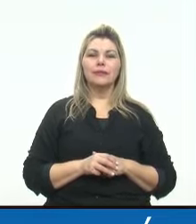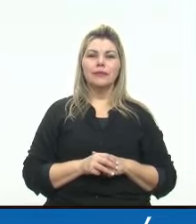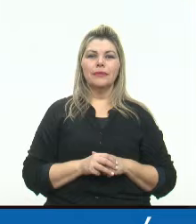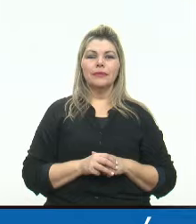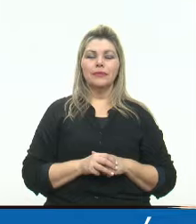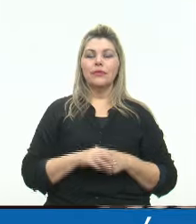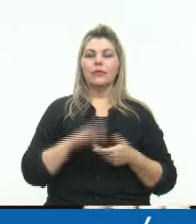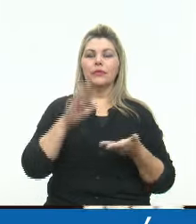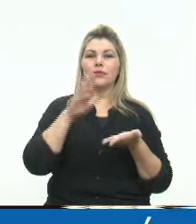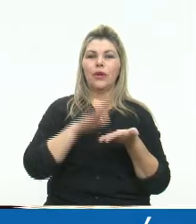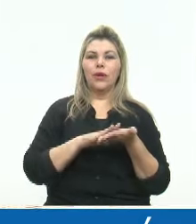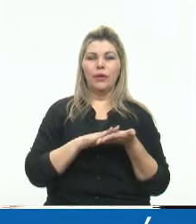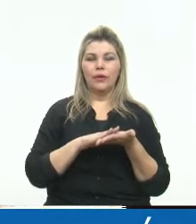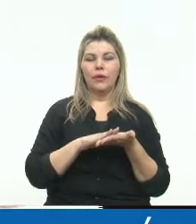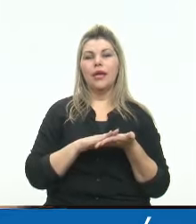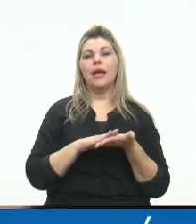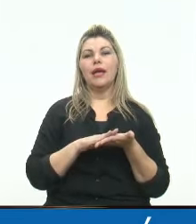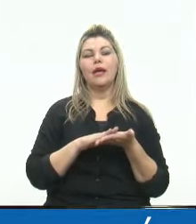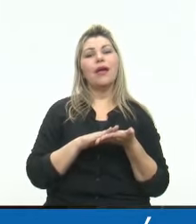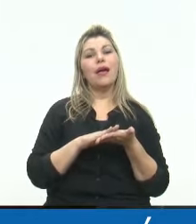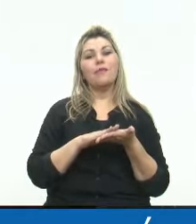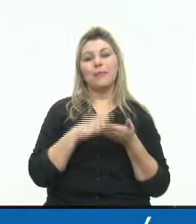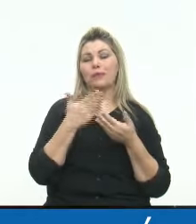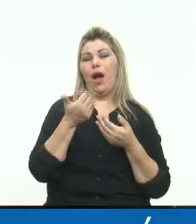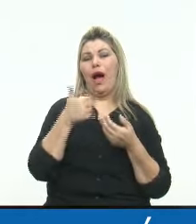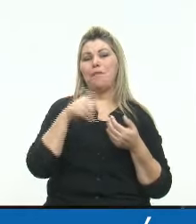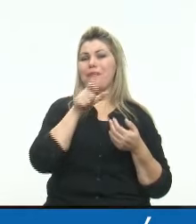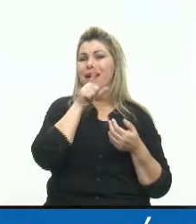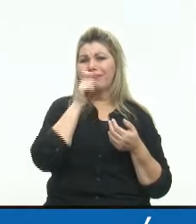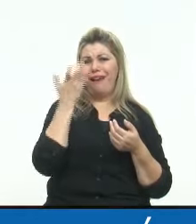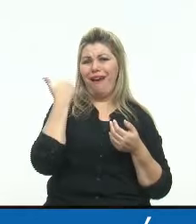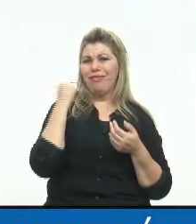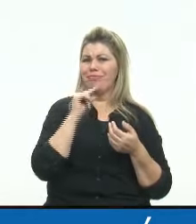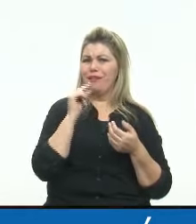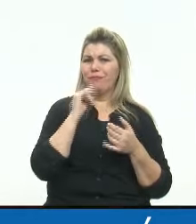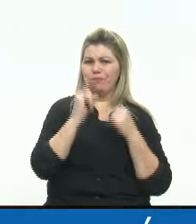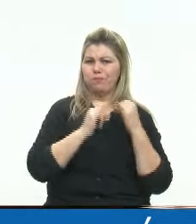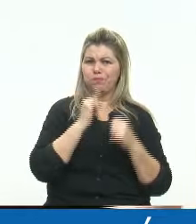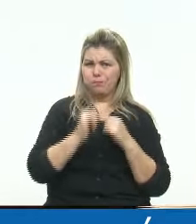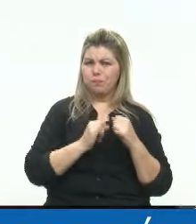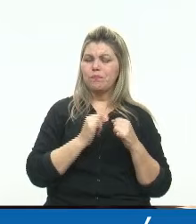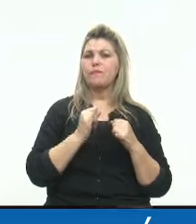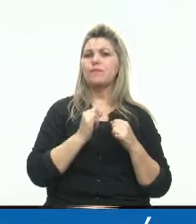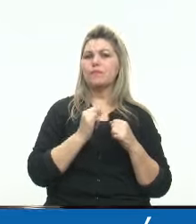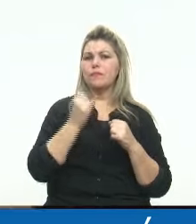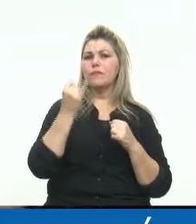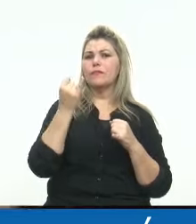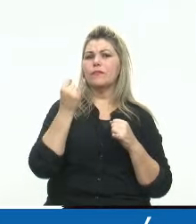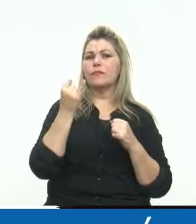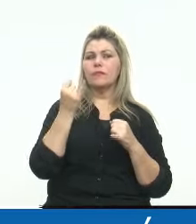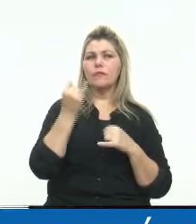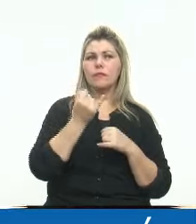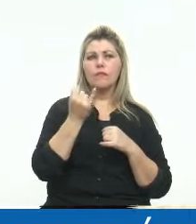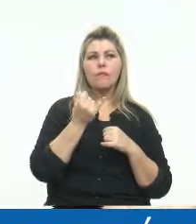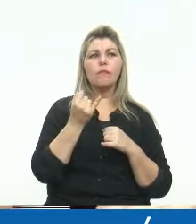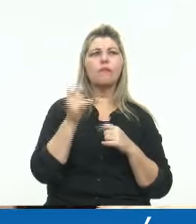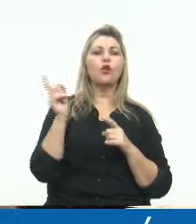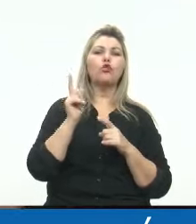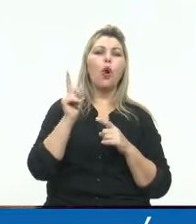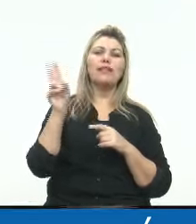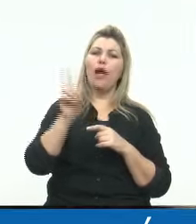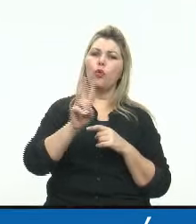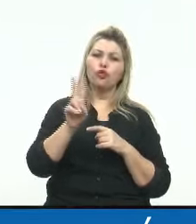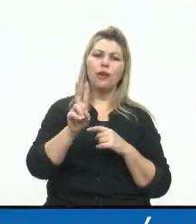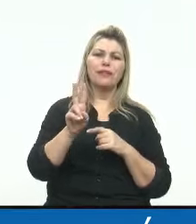Con respecto, bueno, lo de AMAC lo comenté recién, acá hay alguna ampliación. Esto no es una autorización,